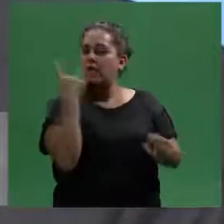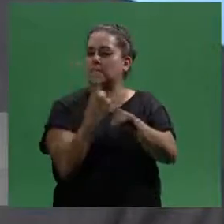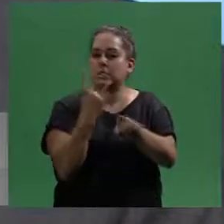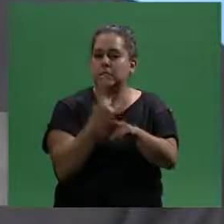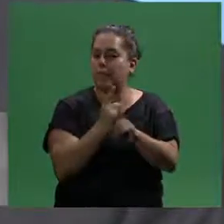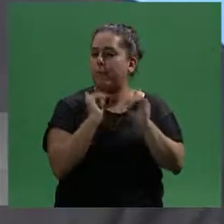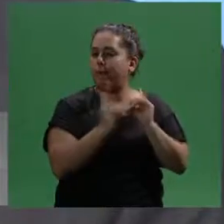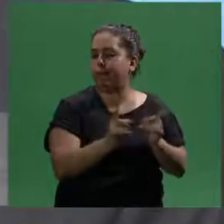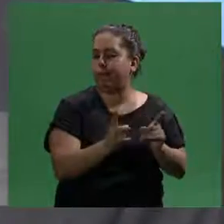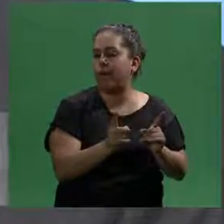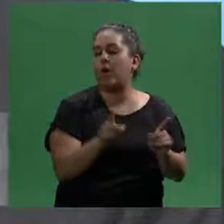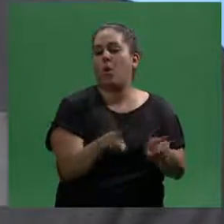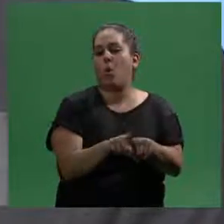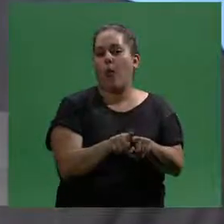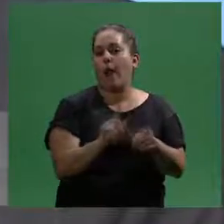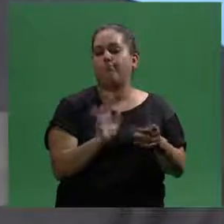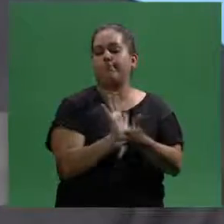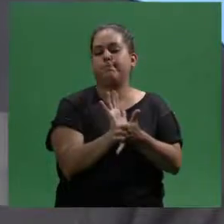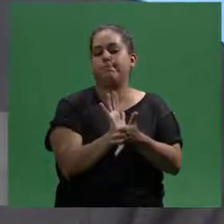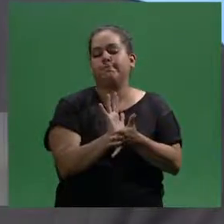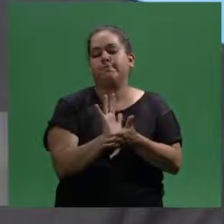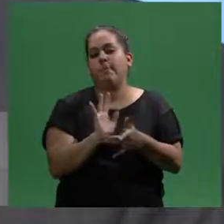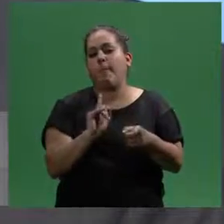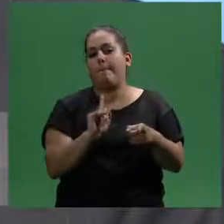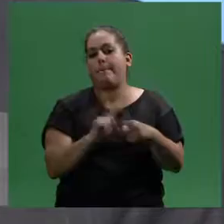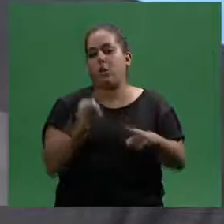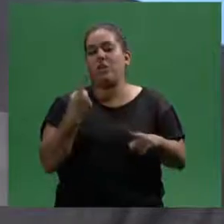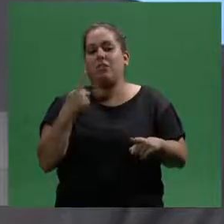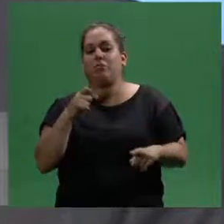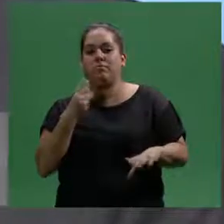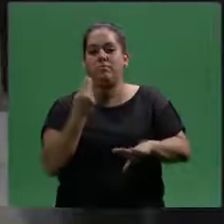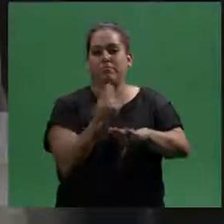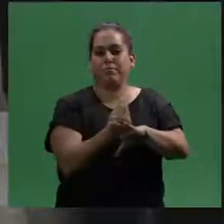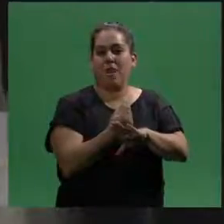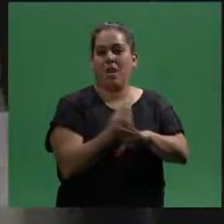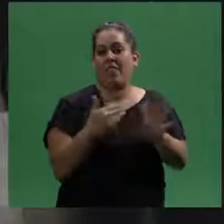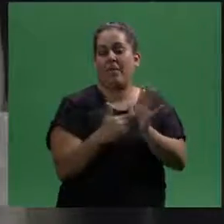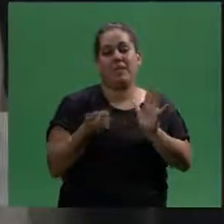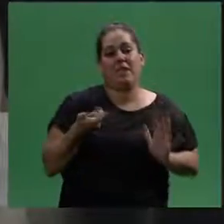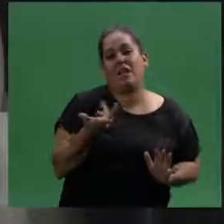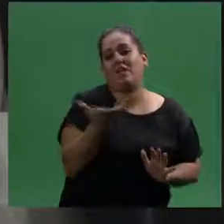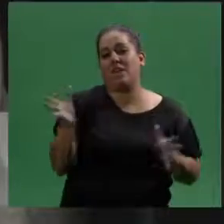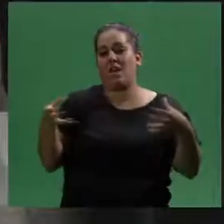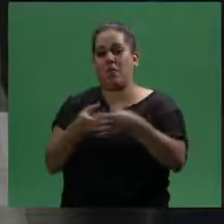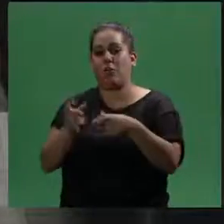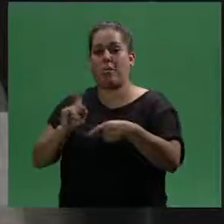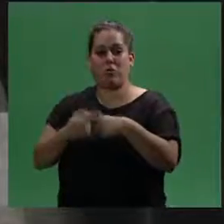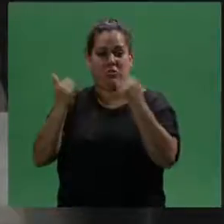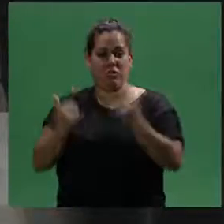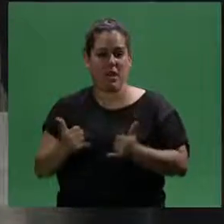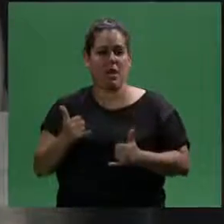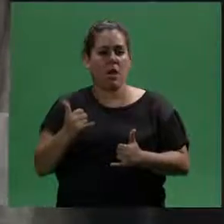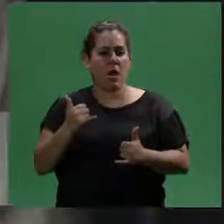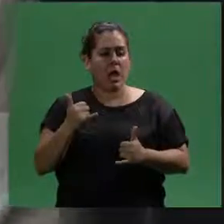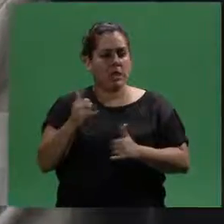siempre mantienen son políticamente, representan a la cantidad de bloques que hay en el cuerpo. Bien.